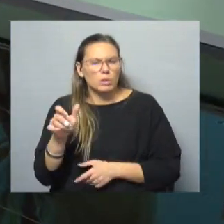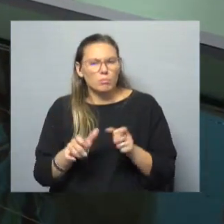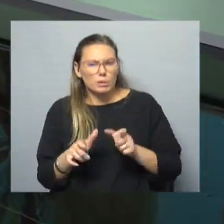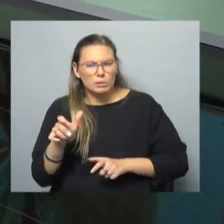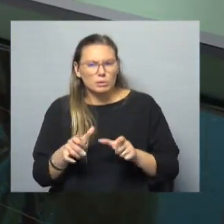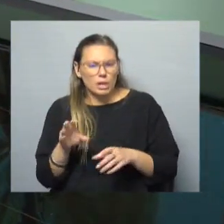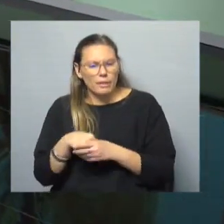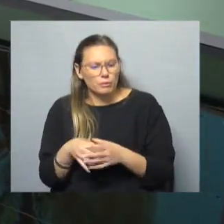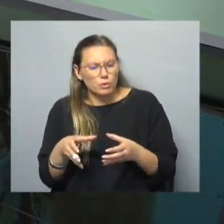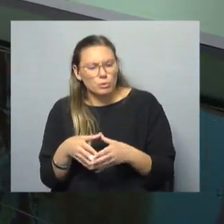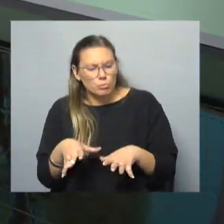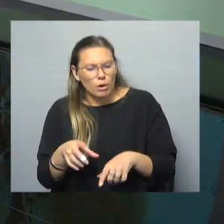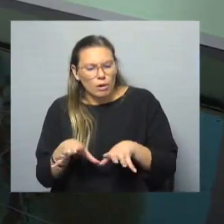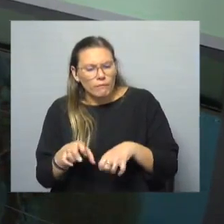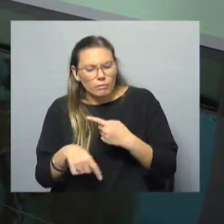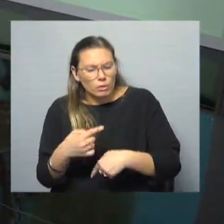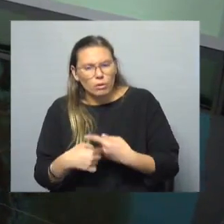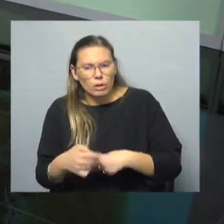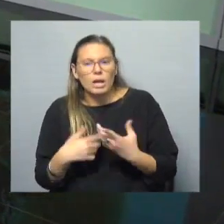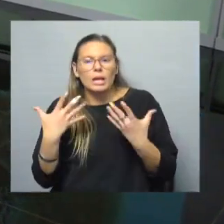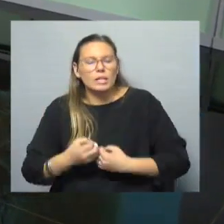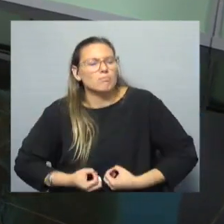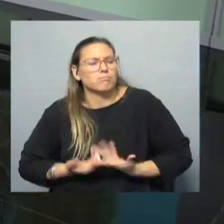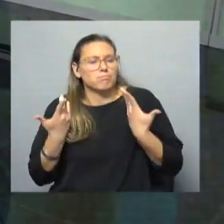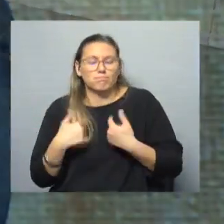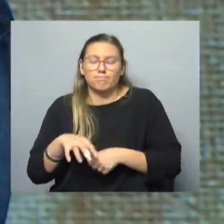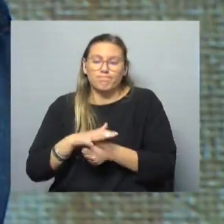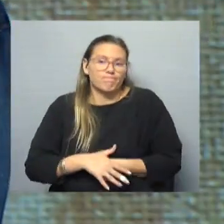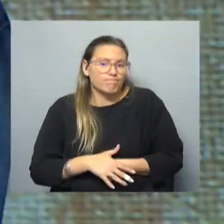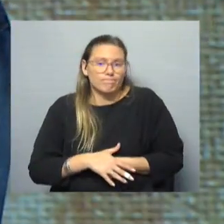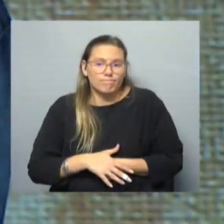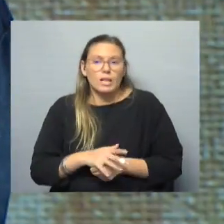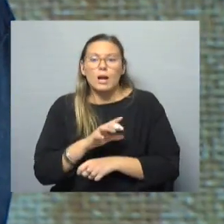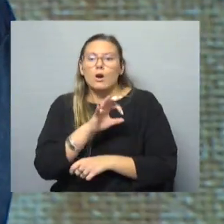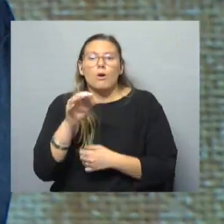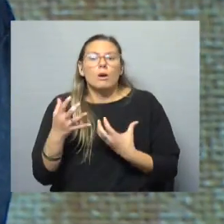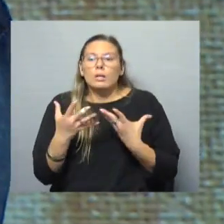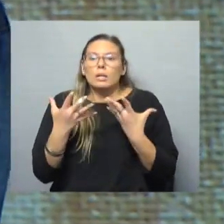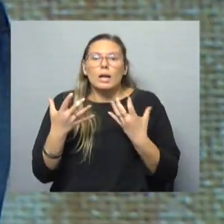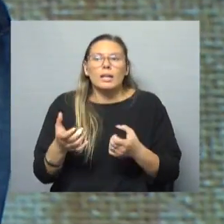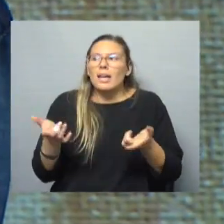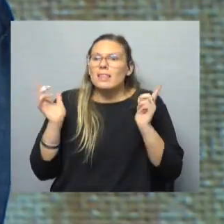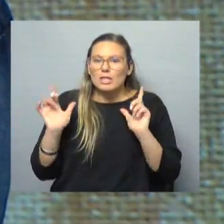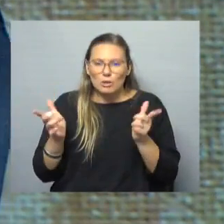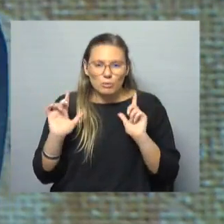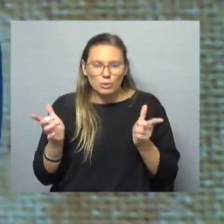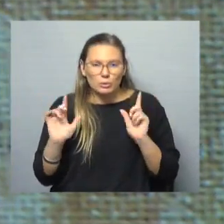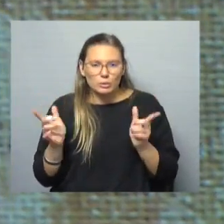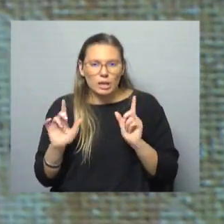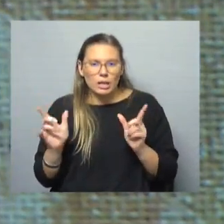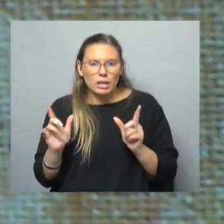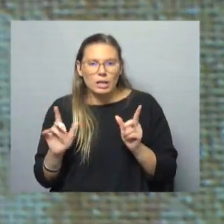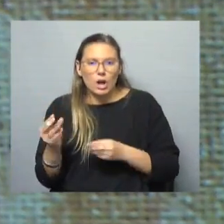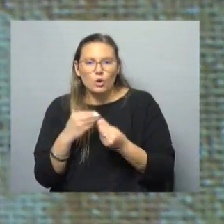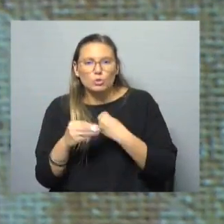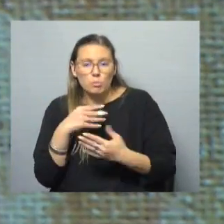como dentro de ese grupo, ¿no? Gente que quería expresar, pero no podía. O quería disfrutar, o ser melómanos,